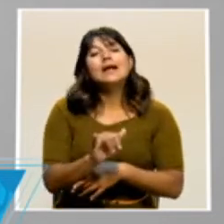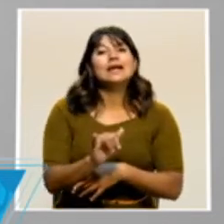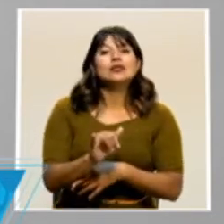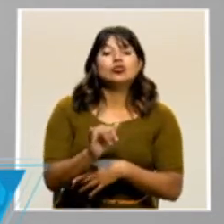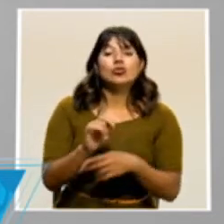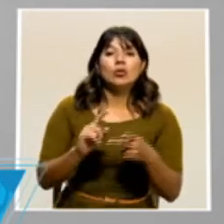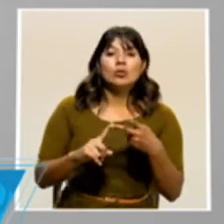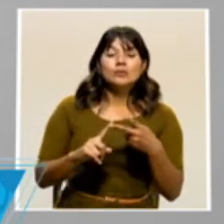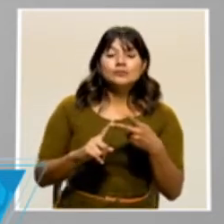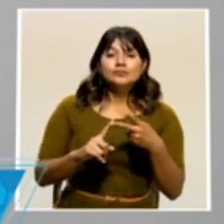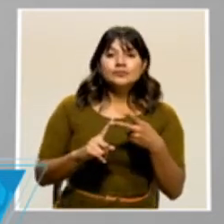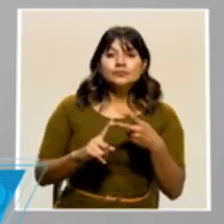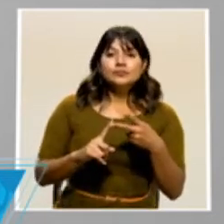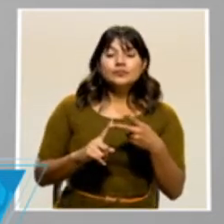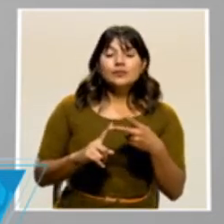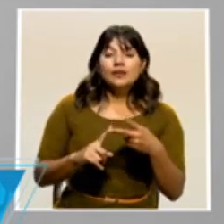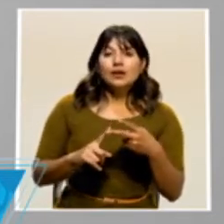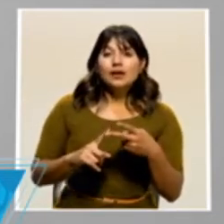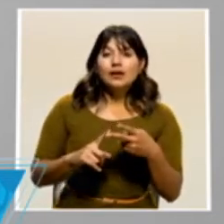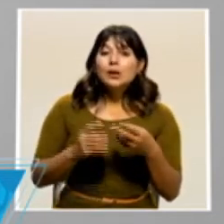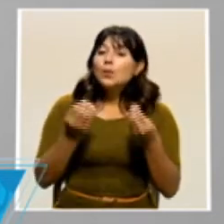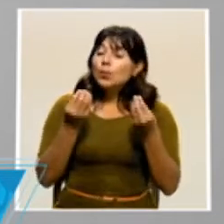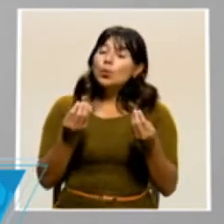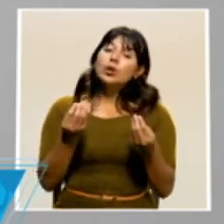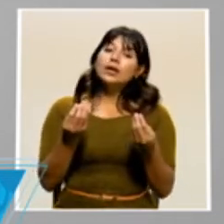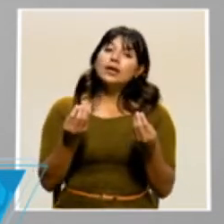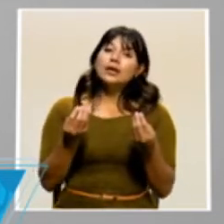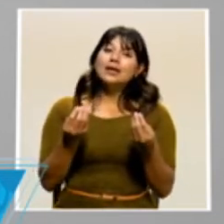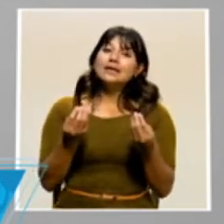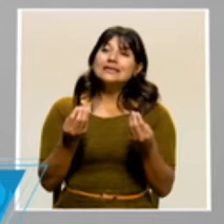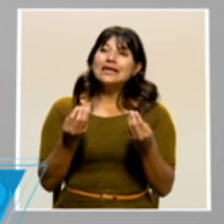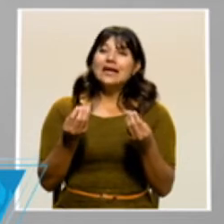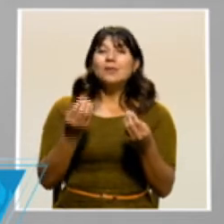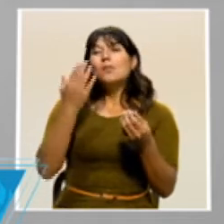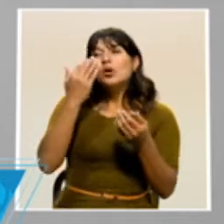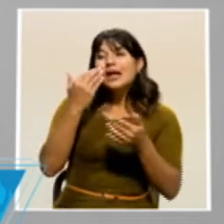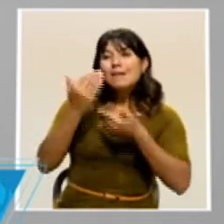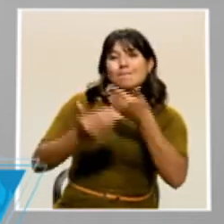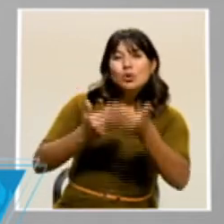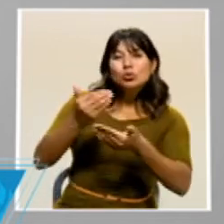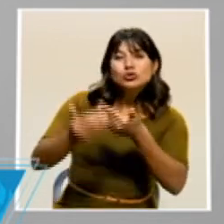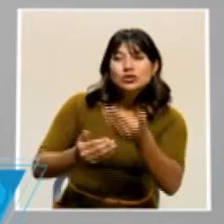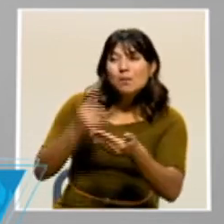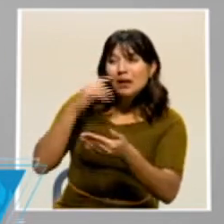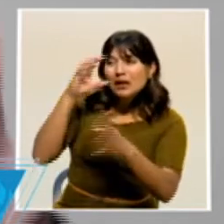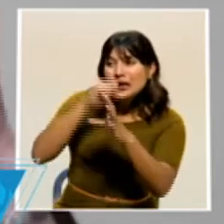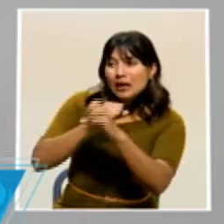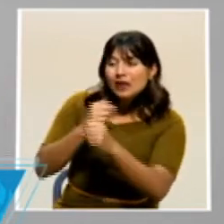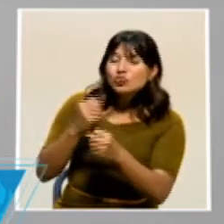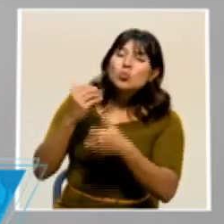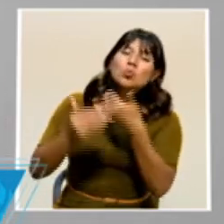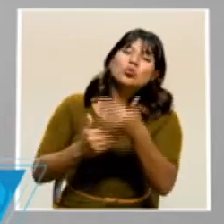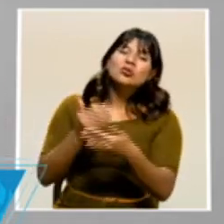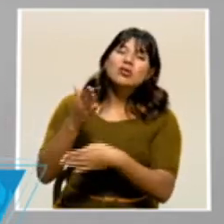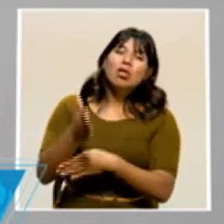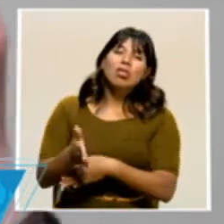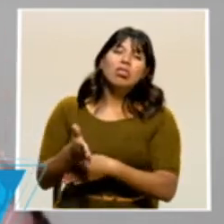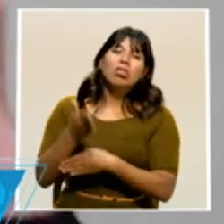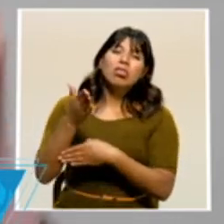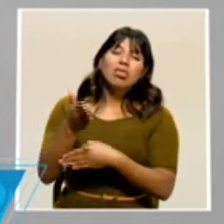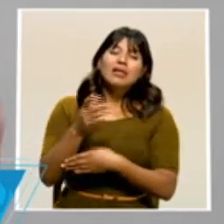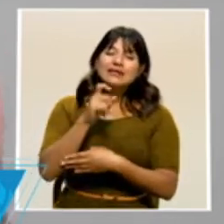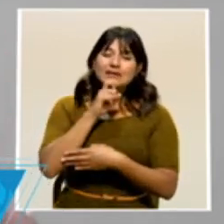que se van por la evasión son bastante engorrosos, son bastante lentos. Entonces a veces uno escucha decir,